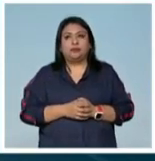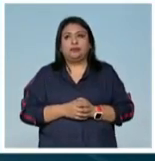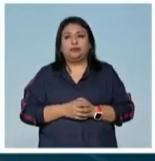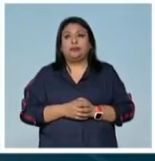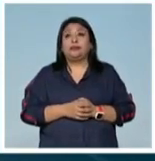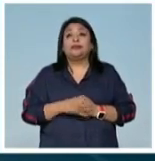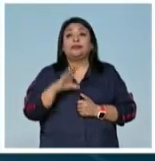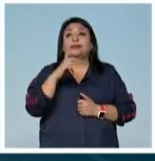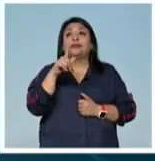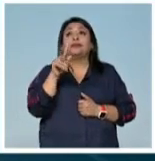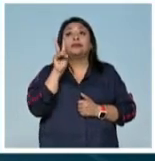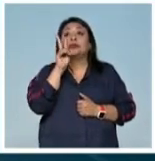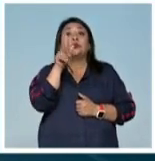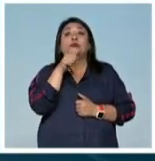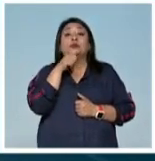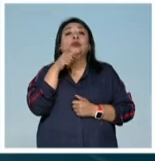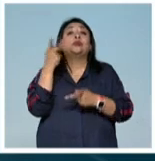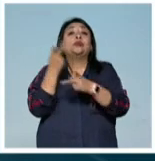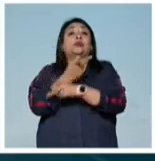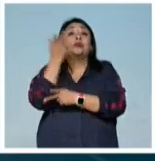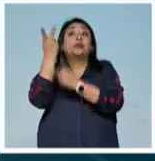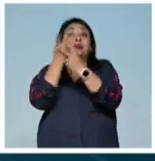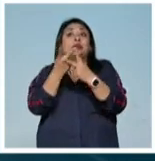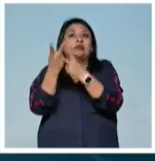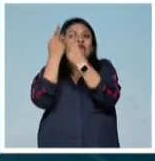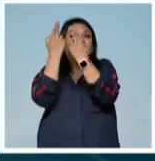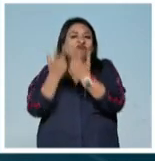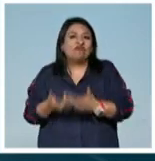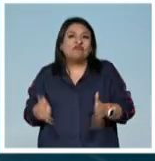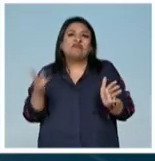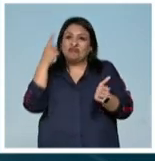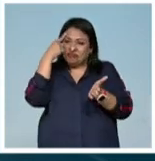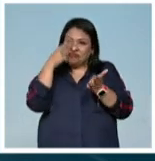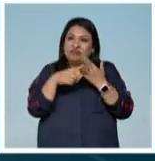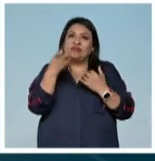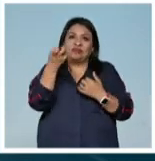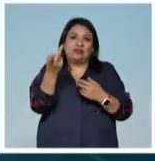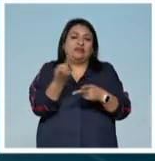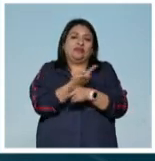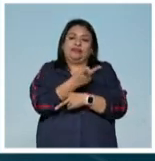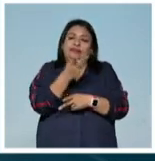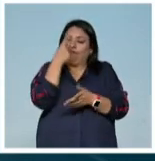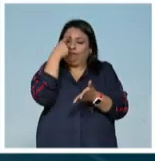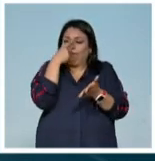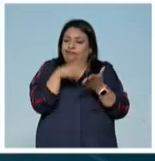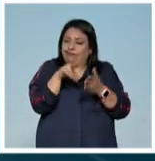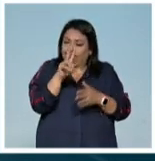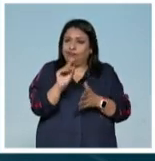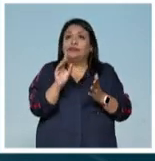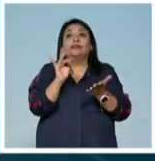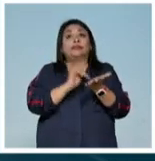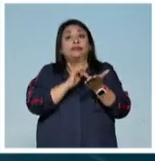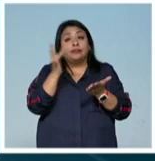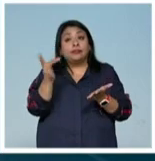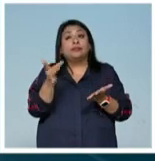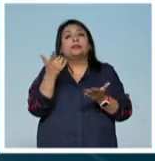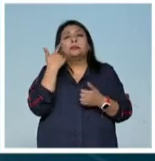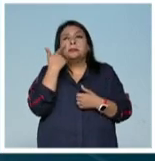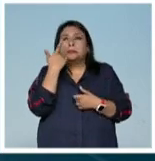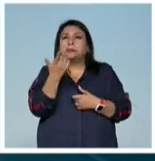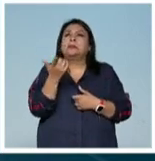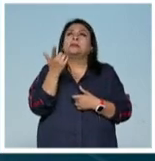Es que Carlos todavía no veía lo que le pasó a la estrella. Sí, yo creo que ahí con esas consecuencias yo creo que no. Pues muchísimas gracias. Ahí un